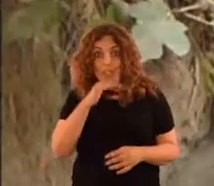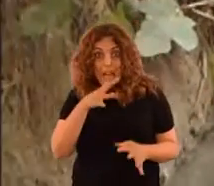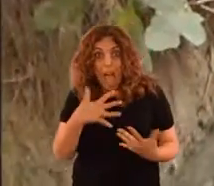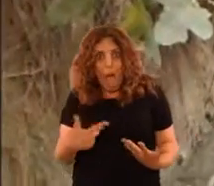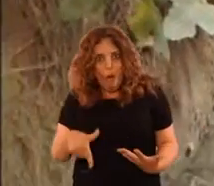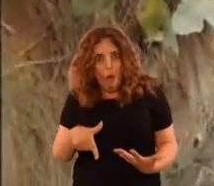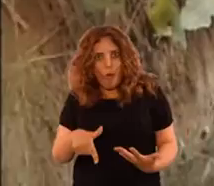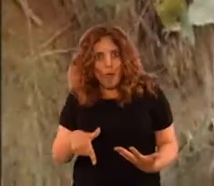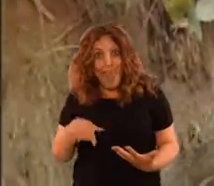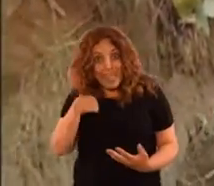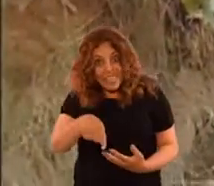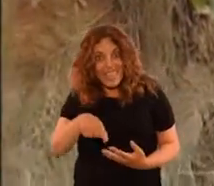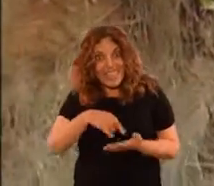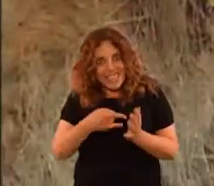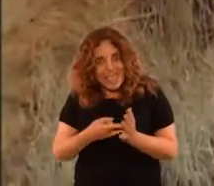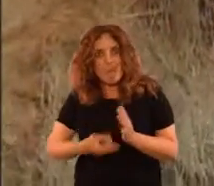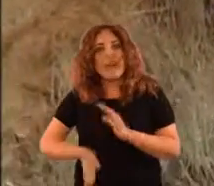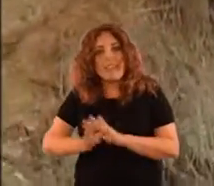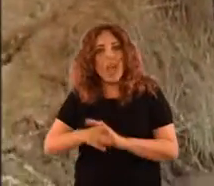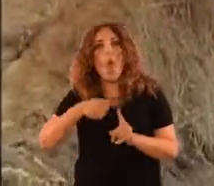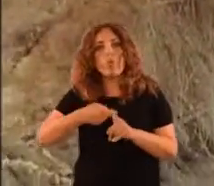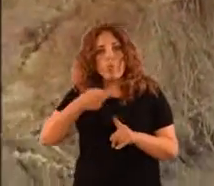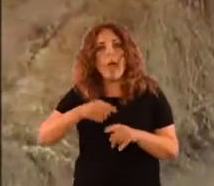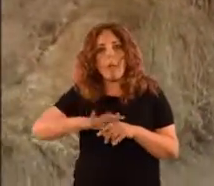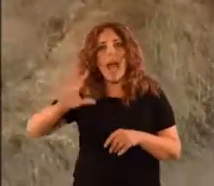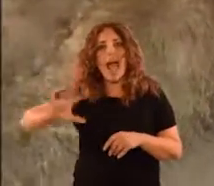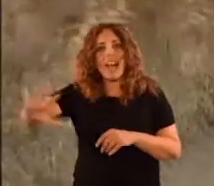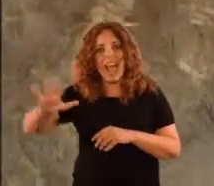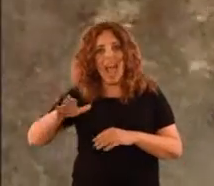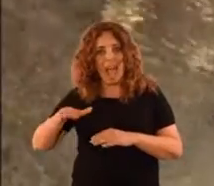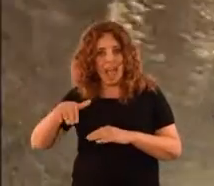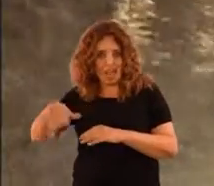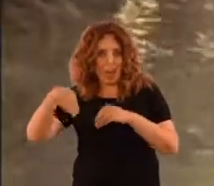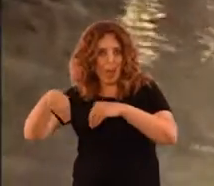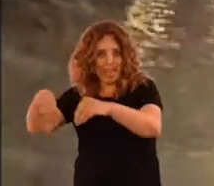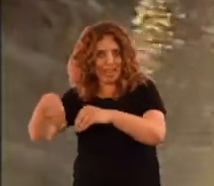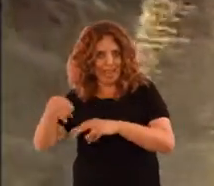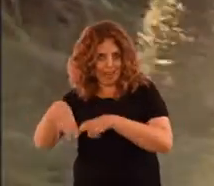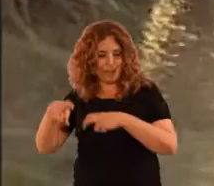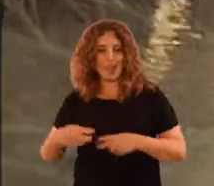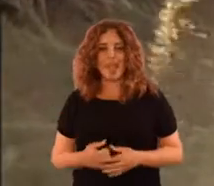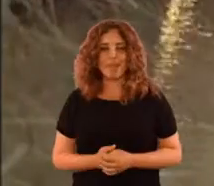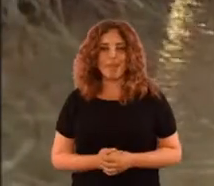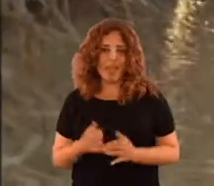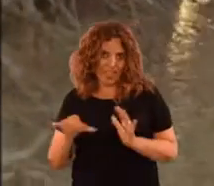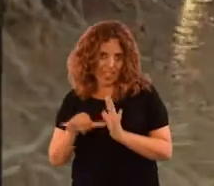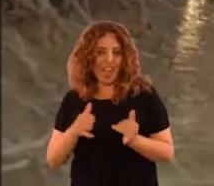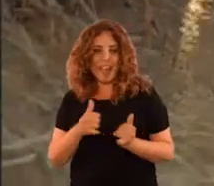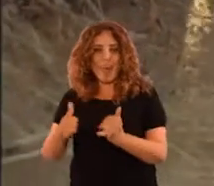agua. Aún hoy, este viejo sistema de acequias se utiliza para regar las huertas del